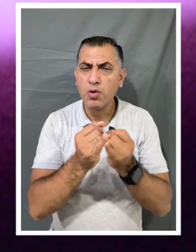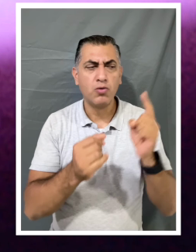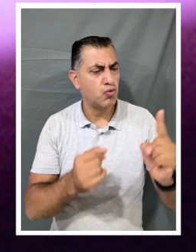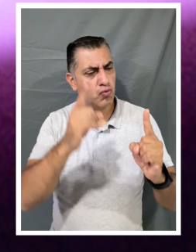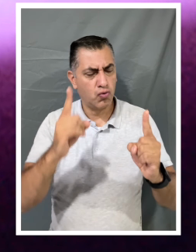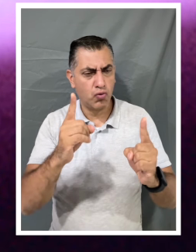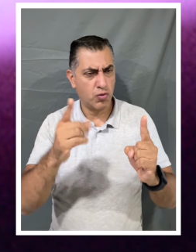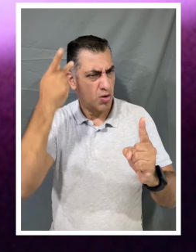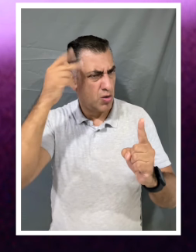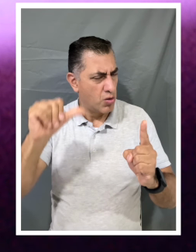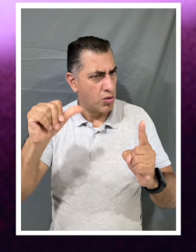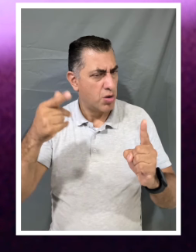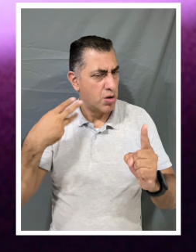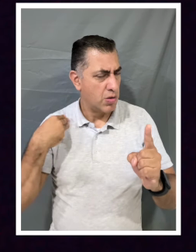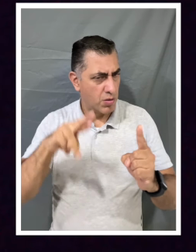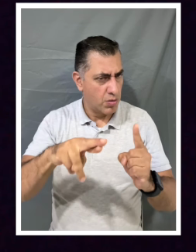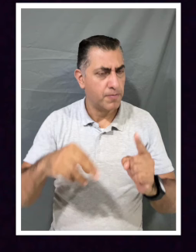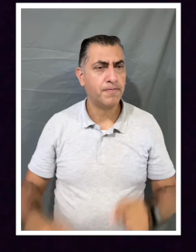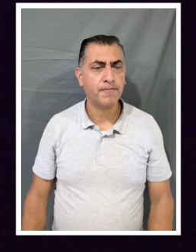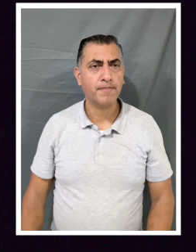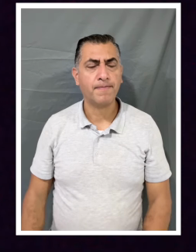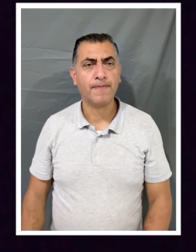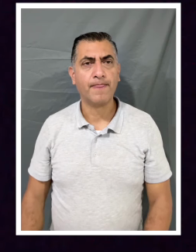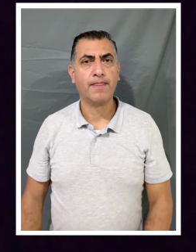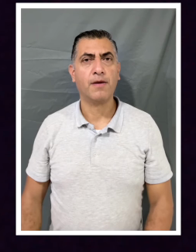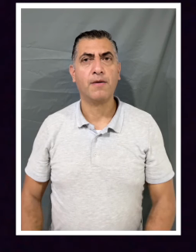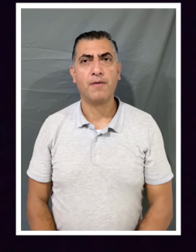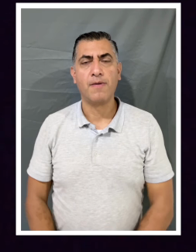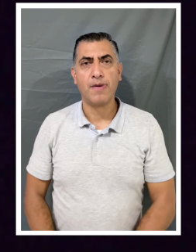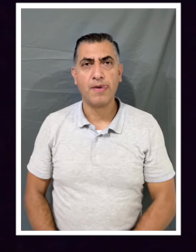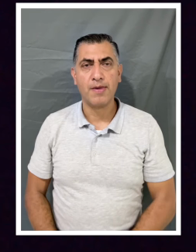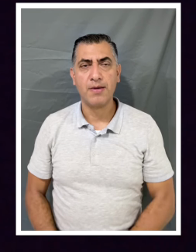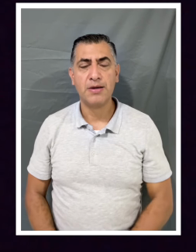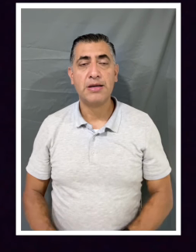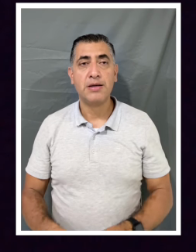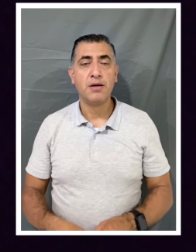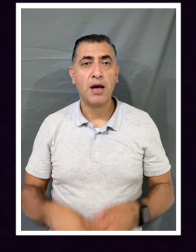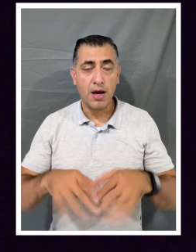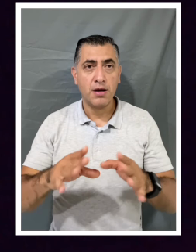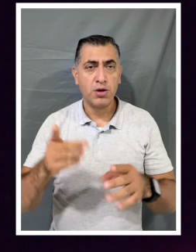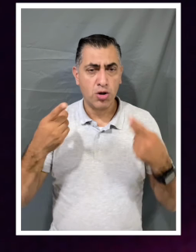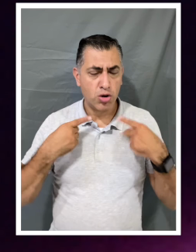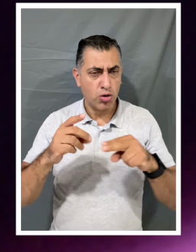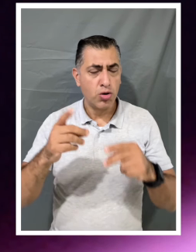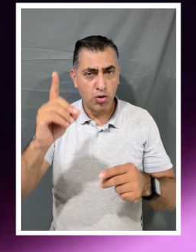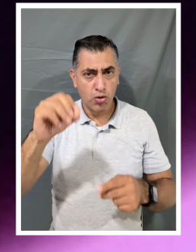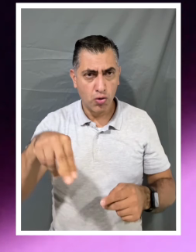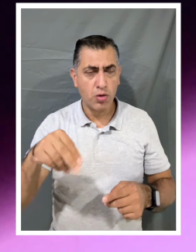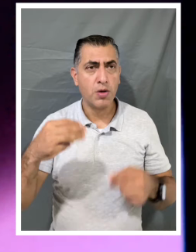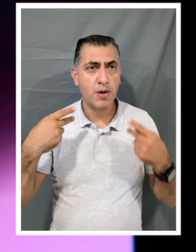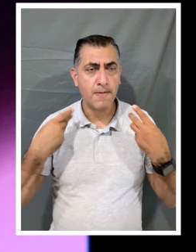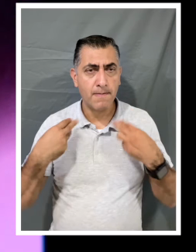lo que yo creo que el apóstol quería decir aquí es que quien pastorea enseña y quien enseña pastorea normalmente casi siempre quien tiene el don del maestro también tiene Don de